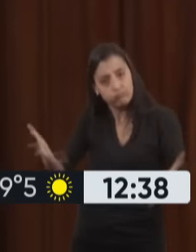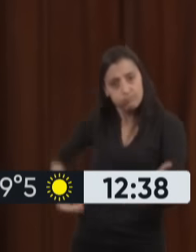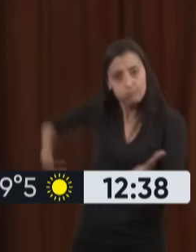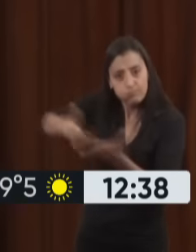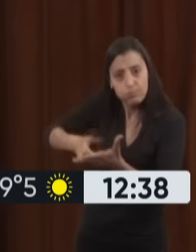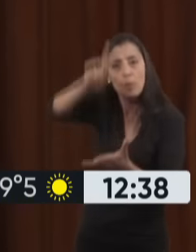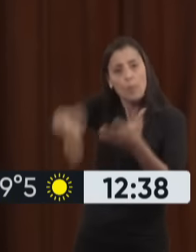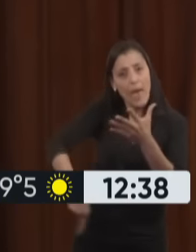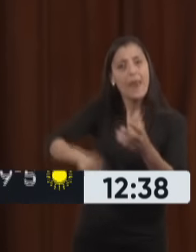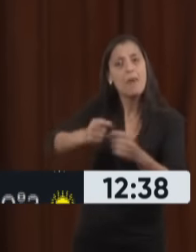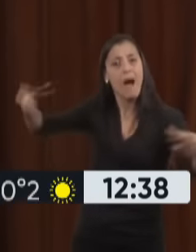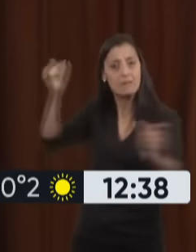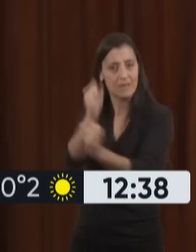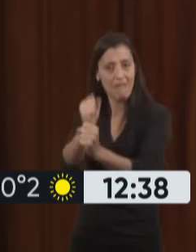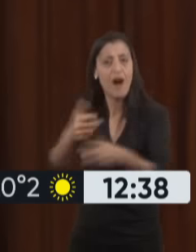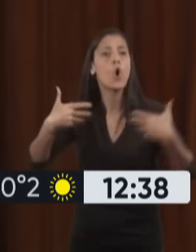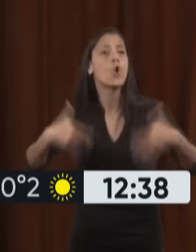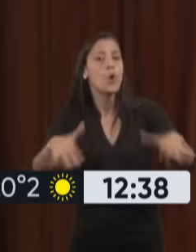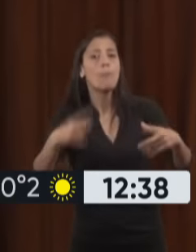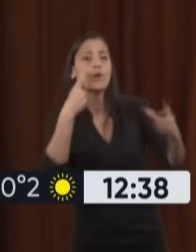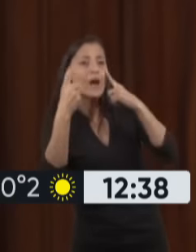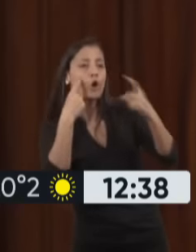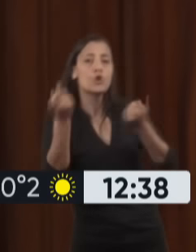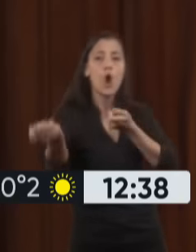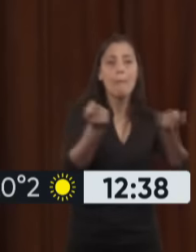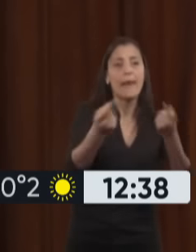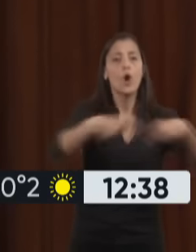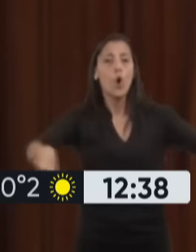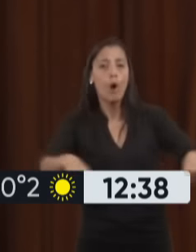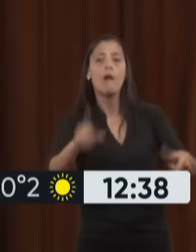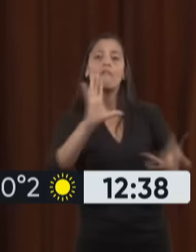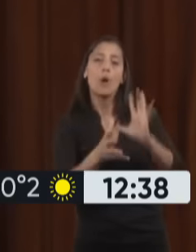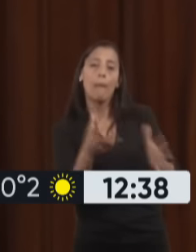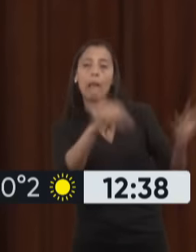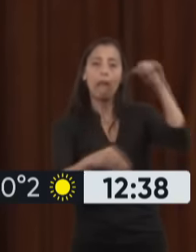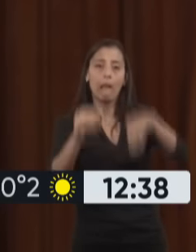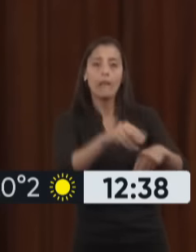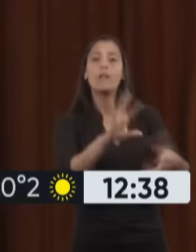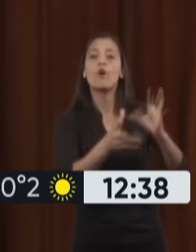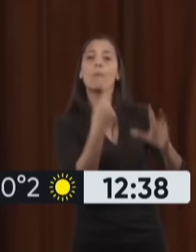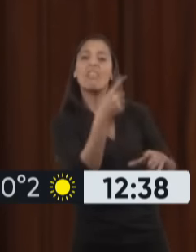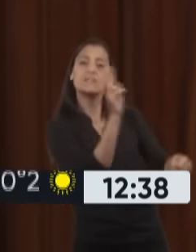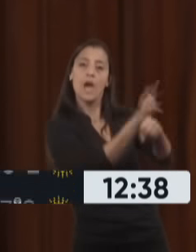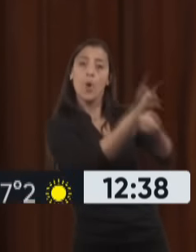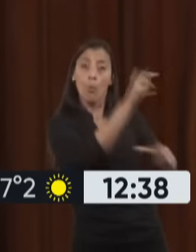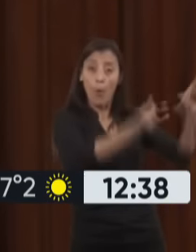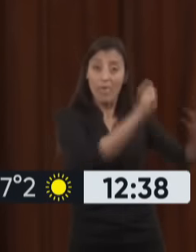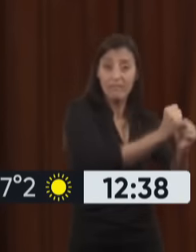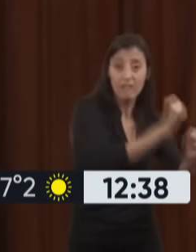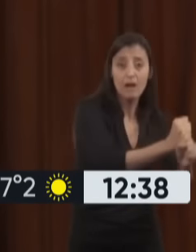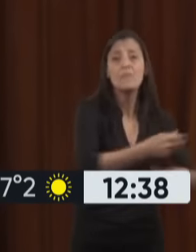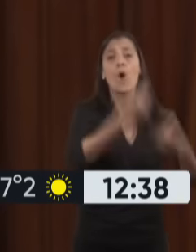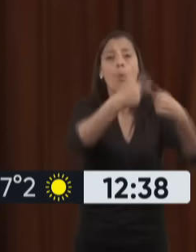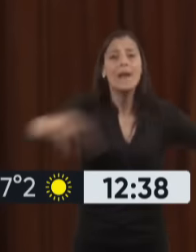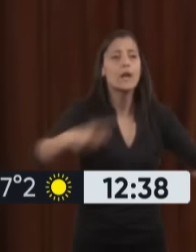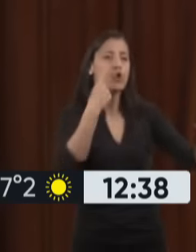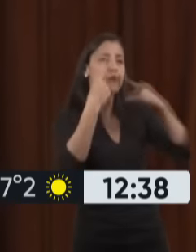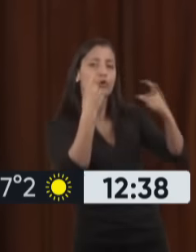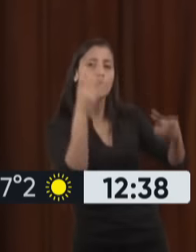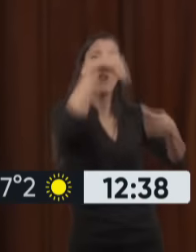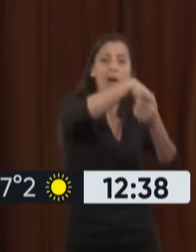trabajo. No importa cuántas regulaciones quieran inventarse para proteger a los trabajadores. Cualquier regulación que atente contra el valor